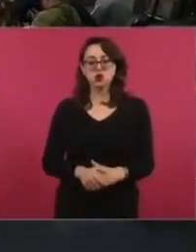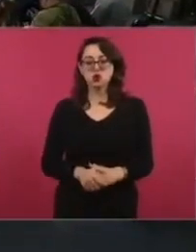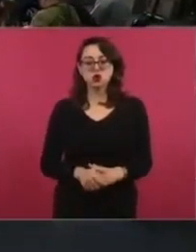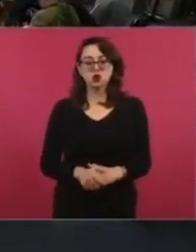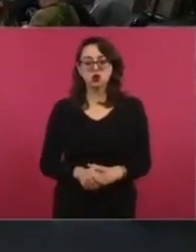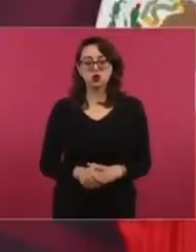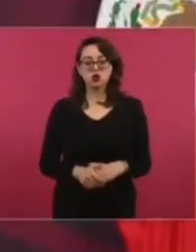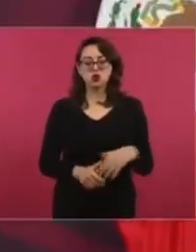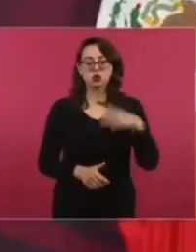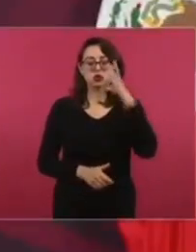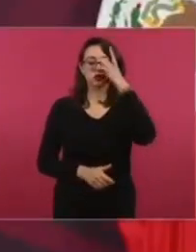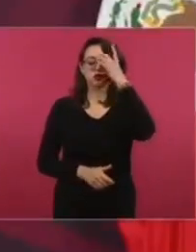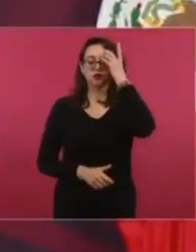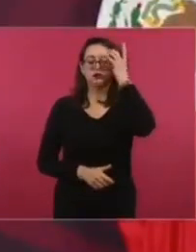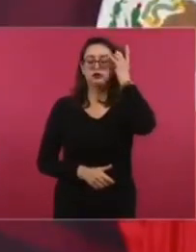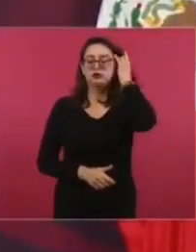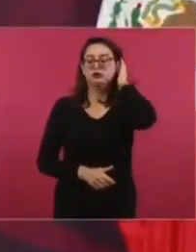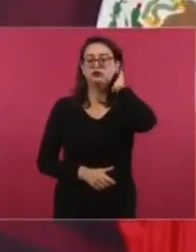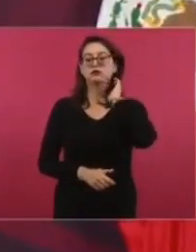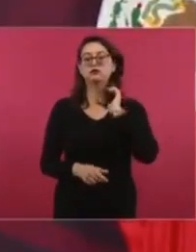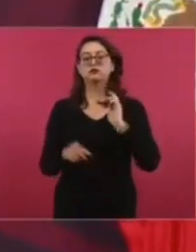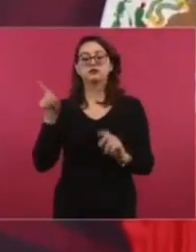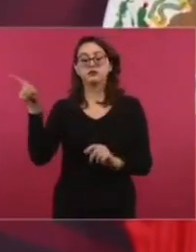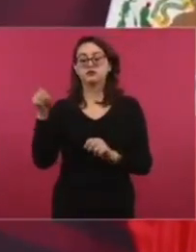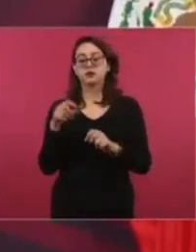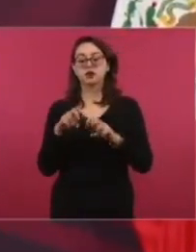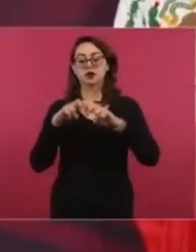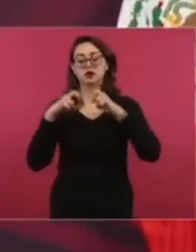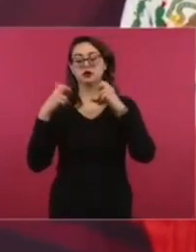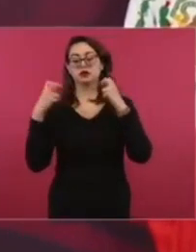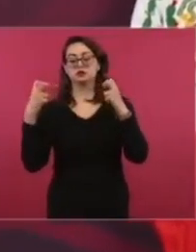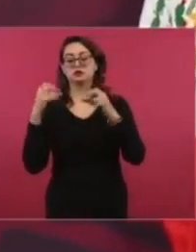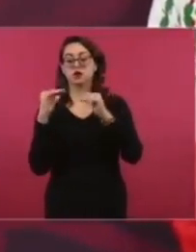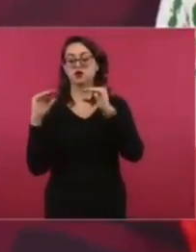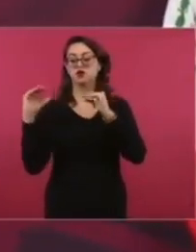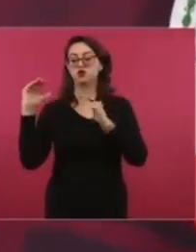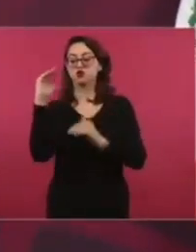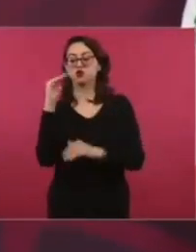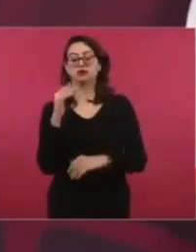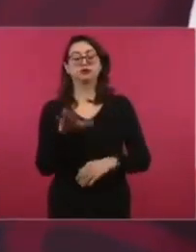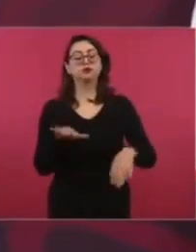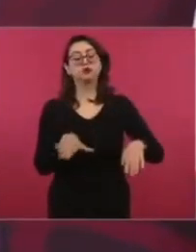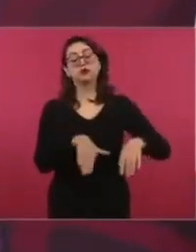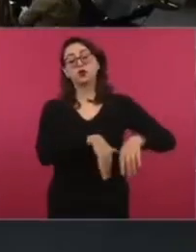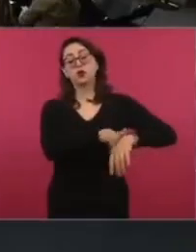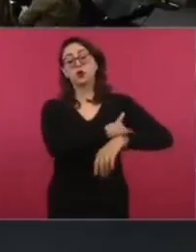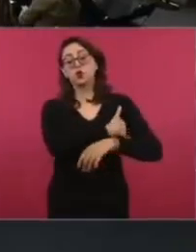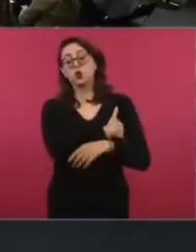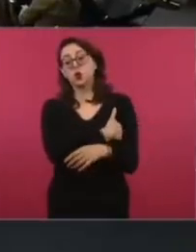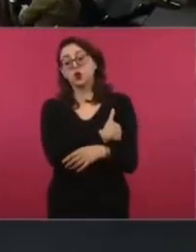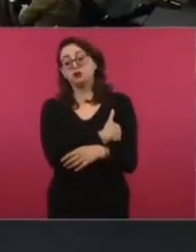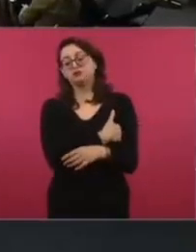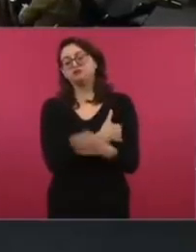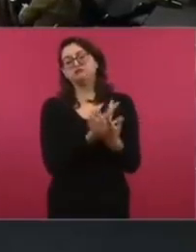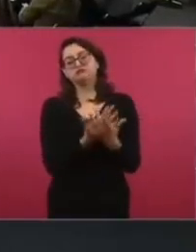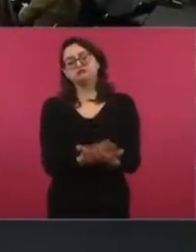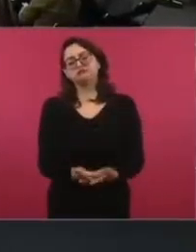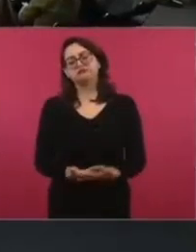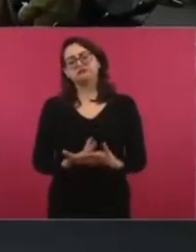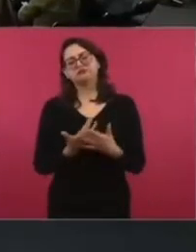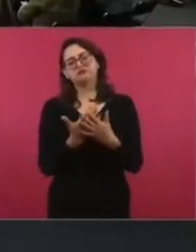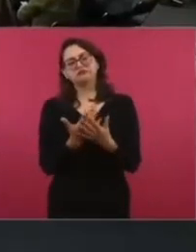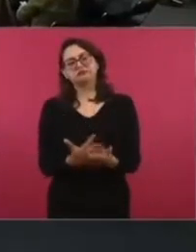ayuda ahí sí lo guardan durante ocho meses y van a dejar que pase el tiempo que se olvide y ya no pasa nada